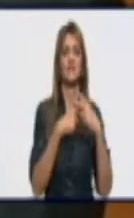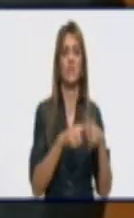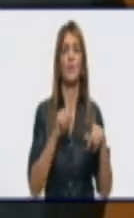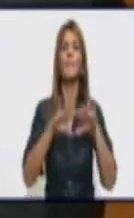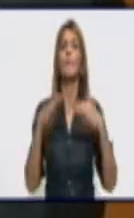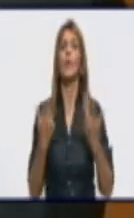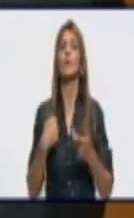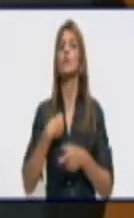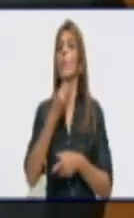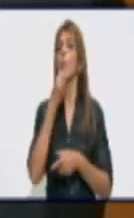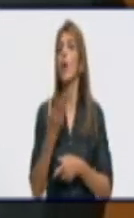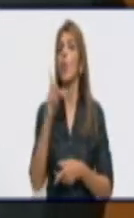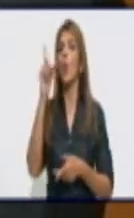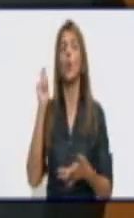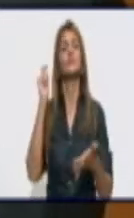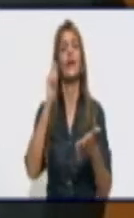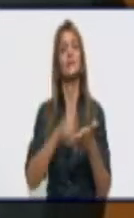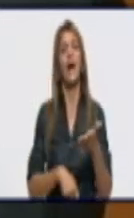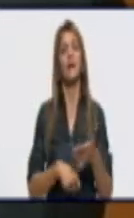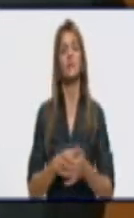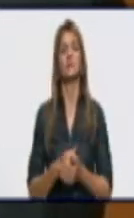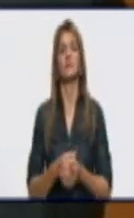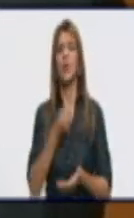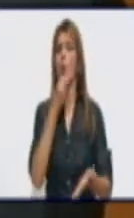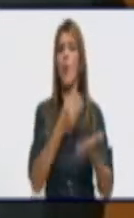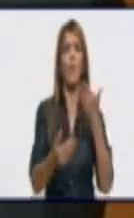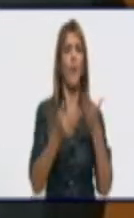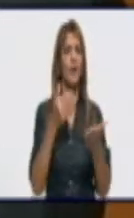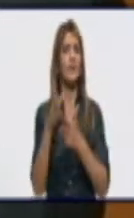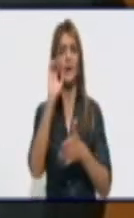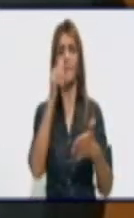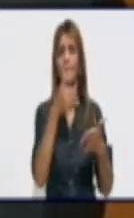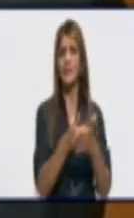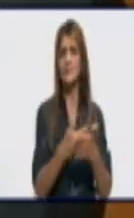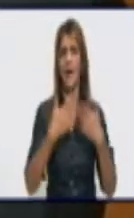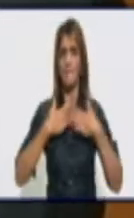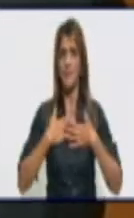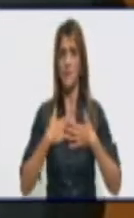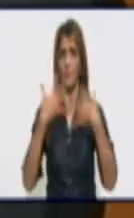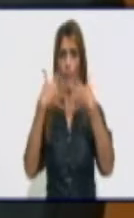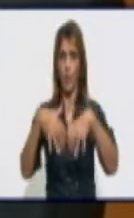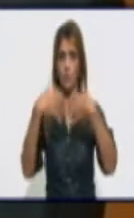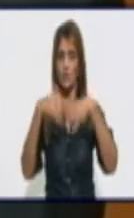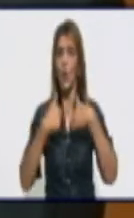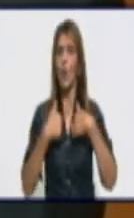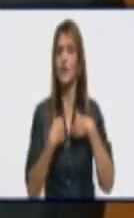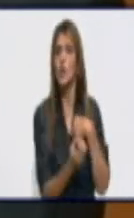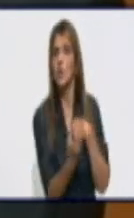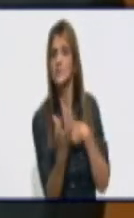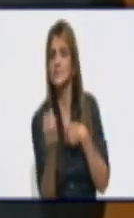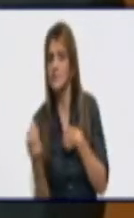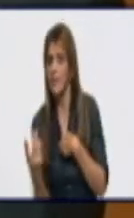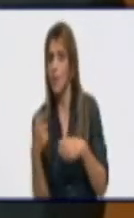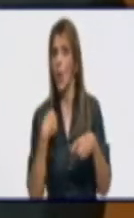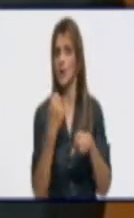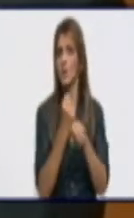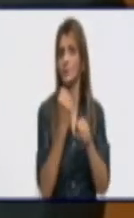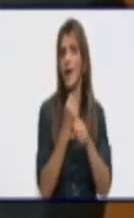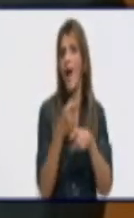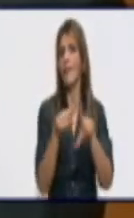con una empresa, con acopio, con la industria, mi producción. Pero si esa empresa con la que yo